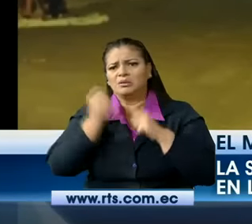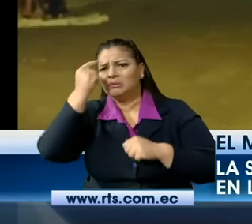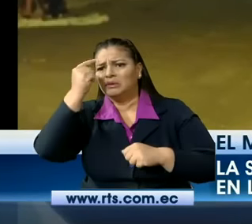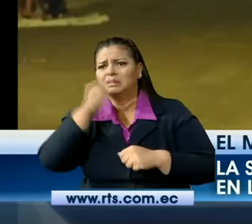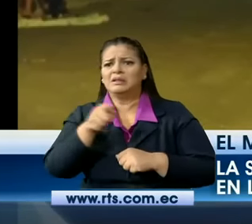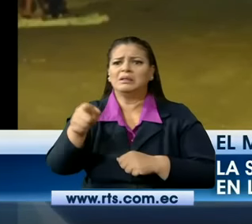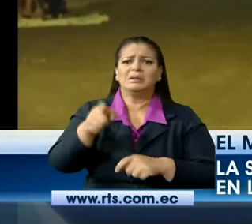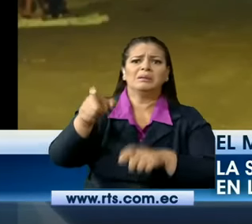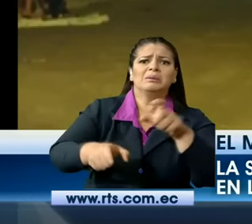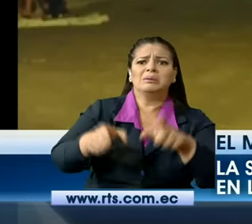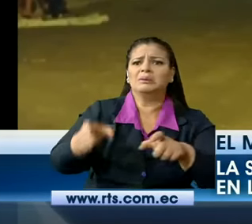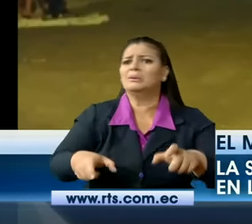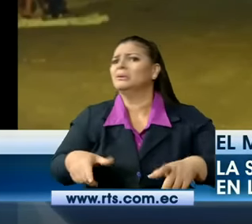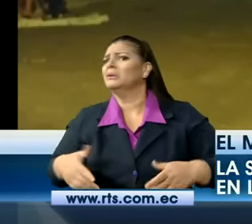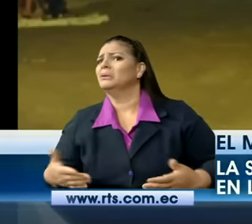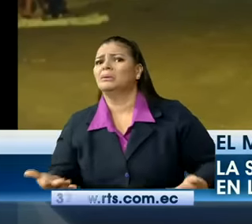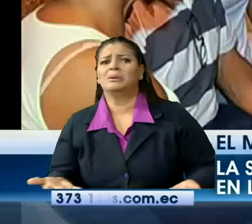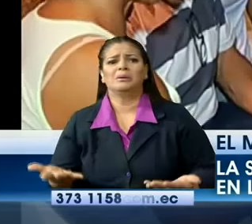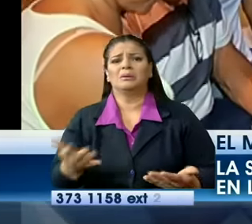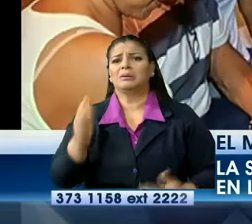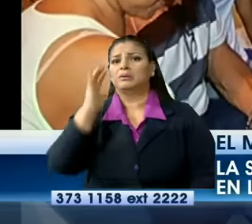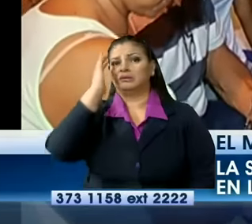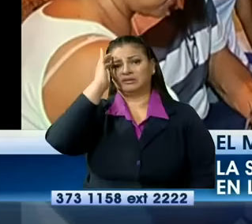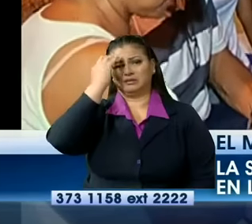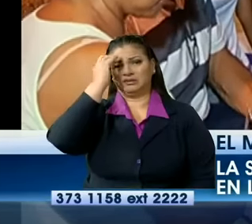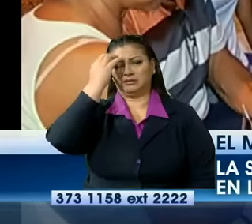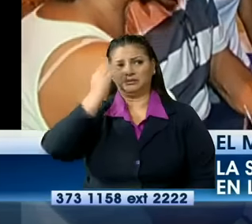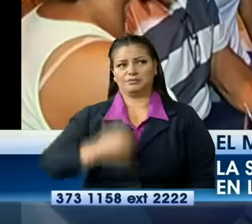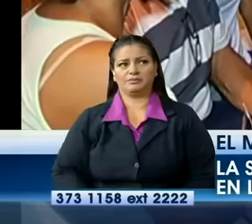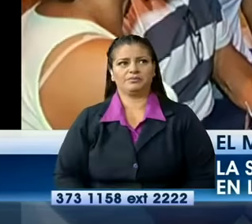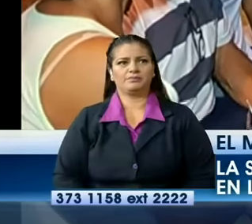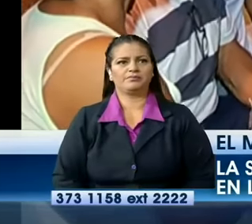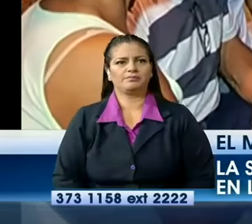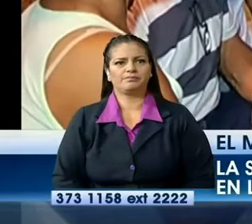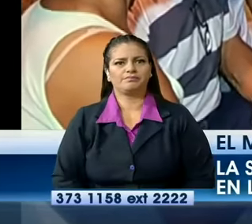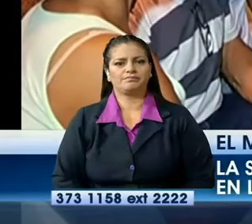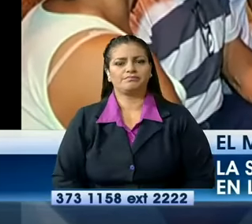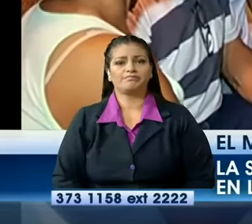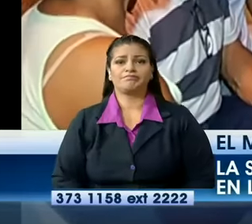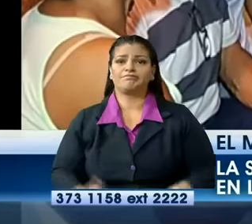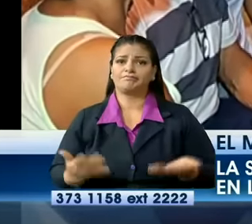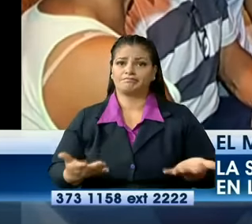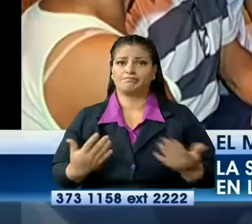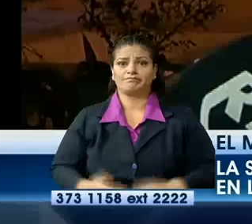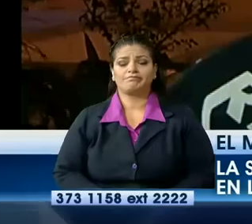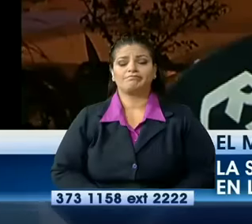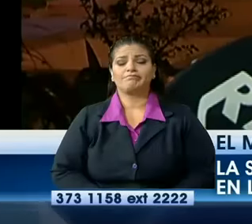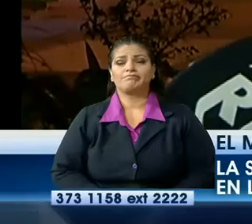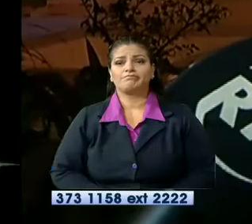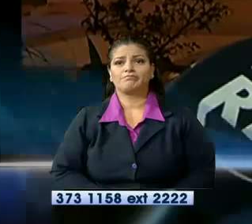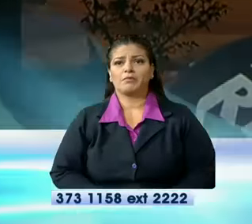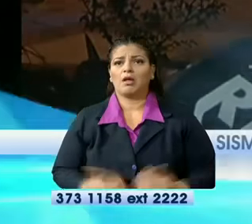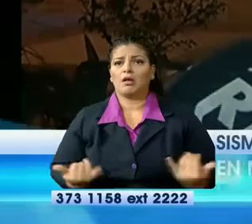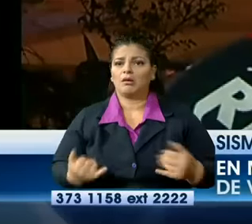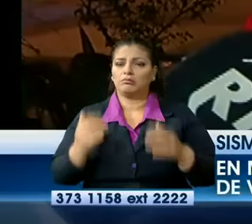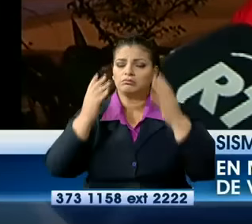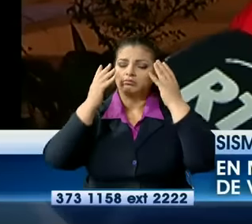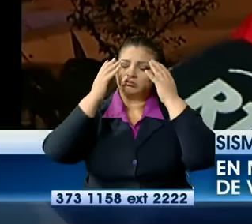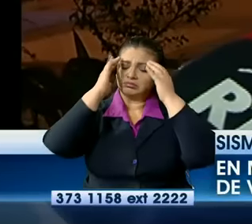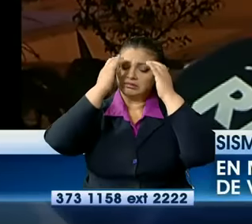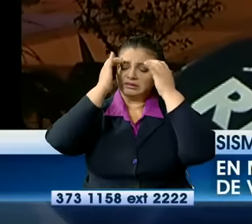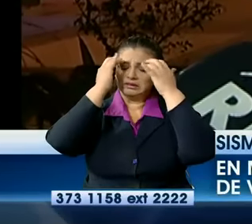donde fue el epicentro tiene que haber sido muy duro. Imagínense las consecuencias que se vienen dando. Ahora estamos intempestivos, vamos a dormir con un ojo abierto y el otro cerrado